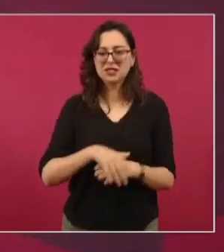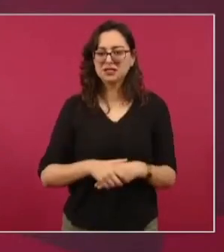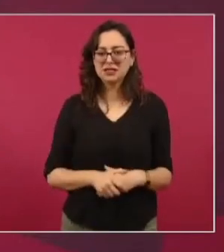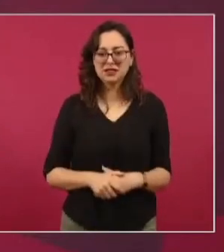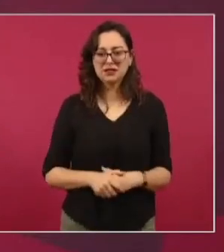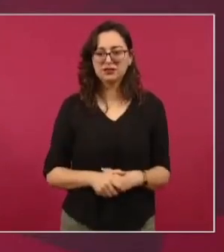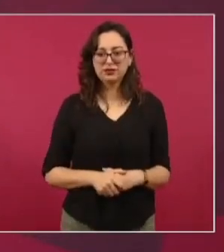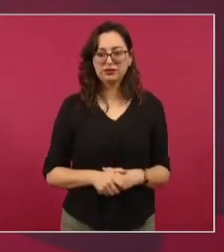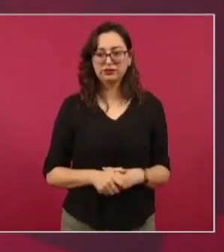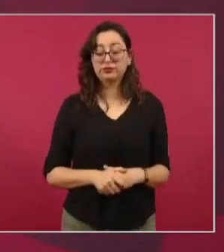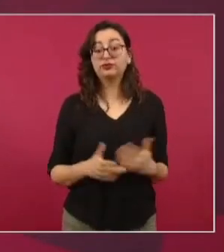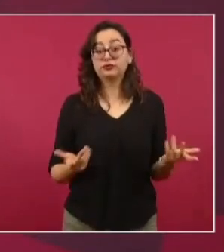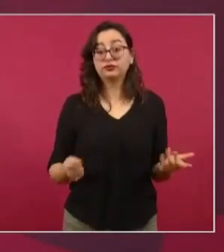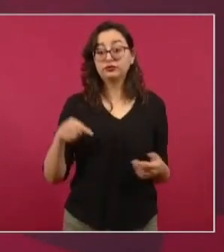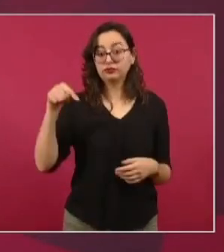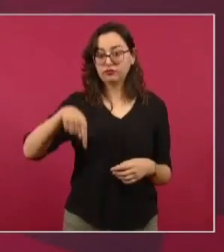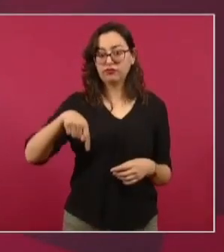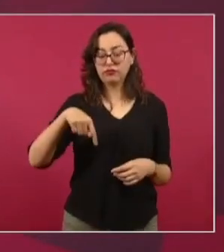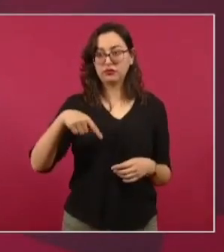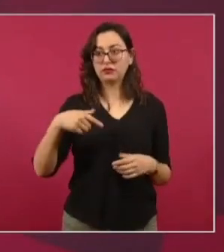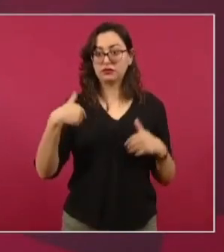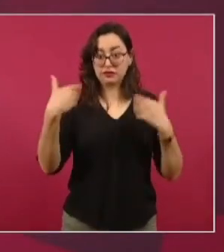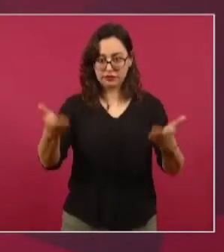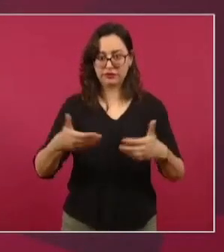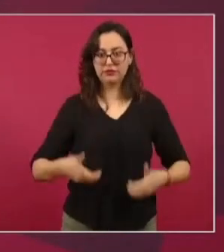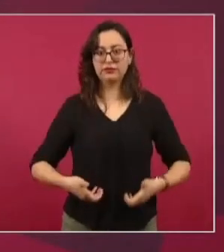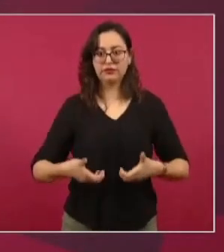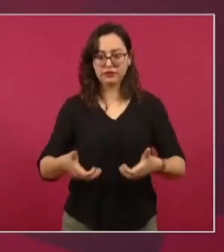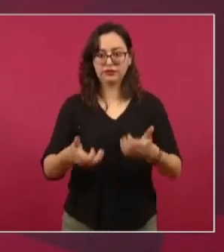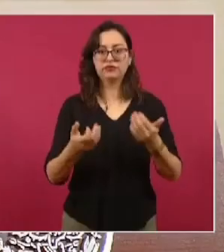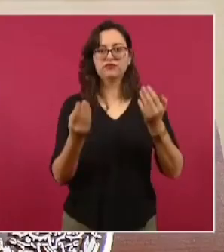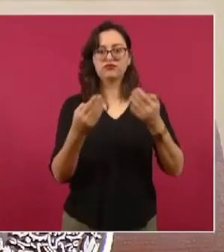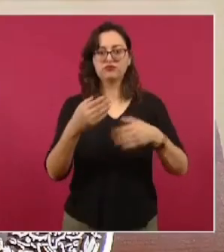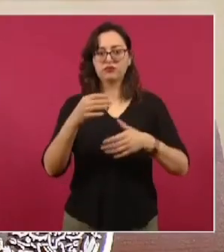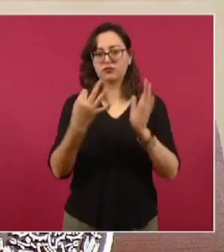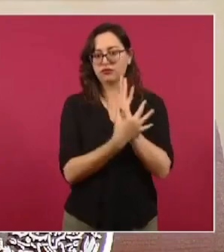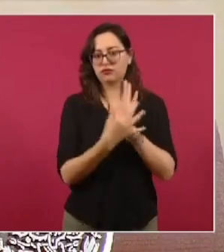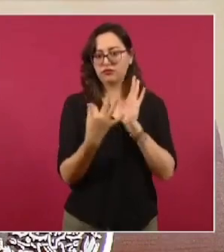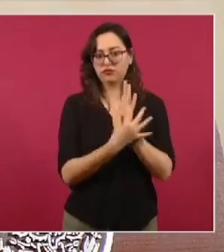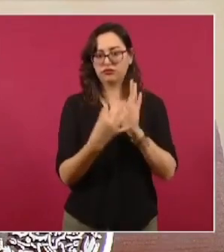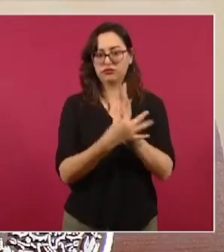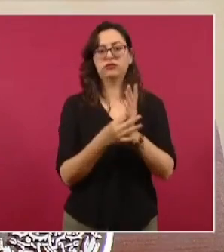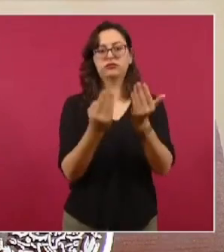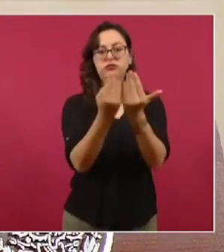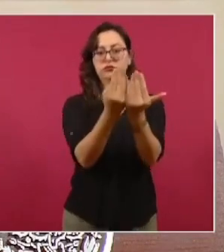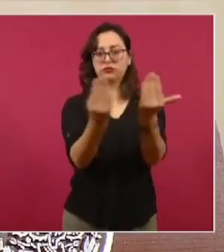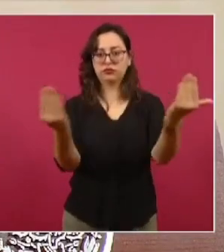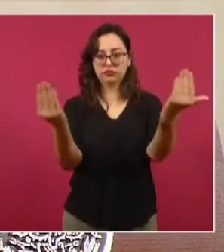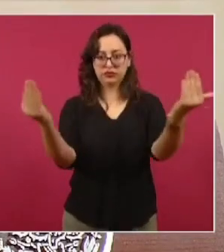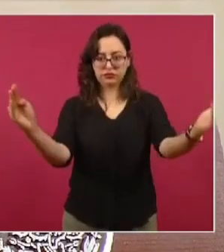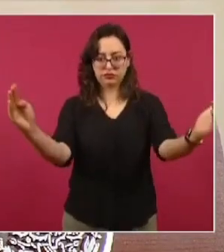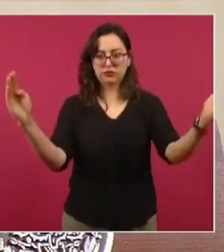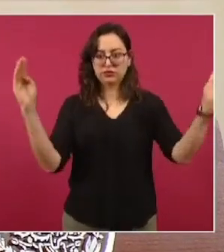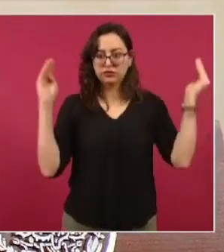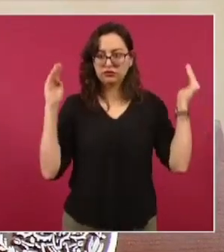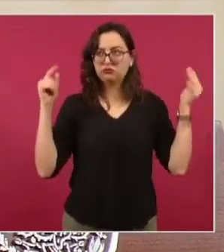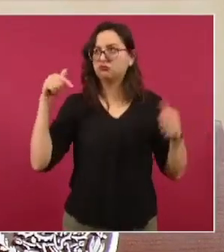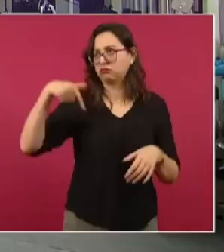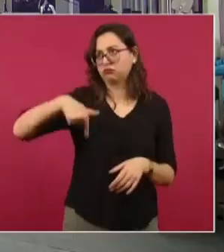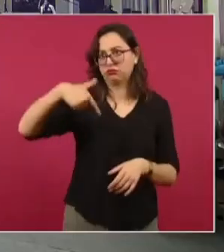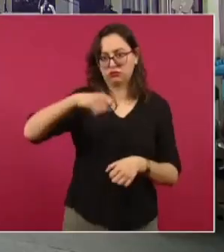porque quisieran que no pusiésemos la valla para que